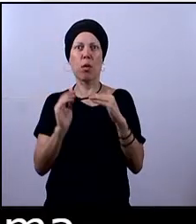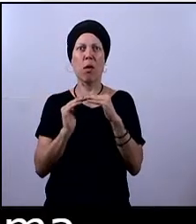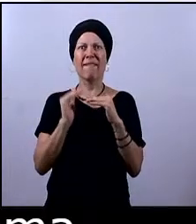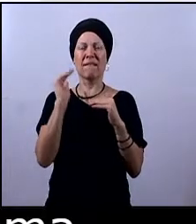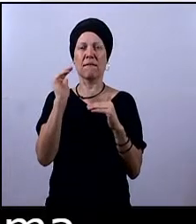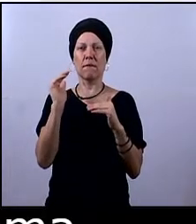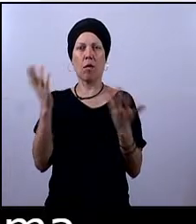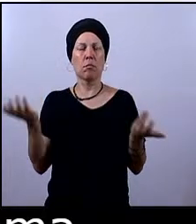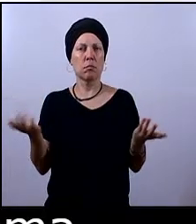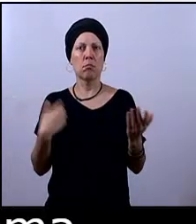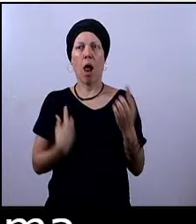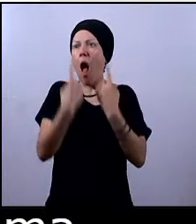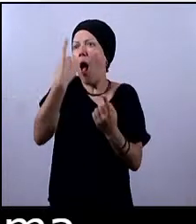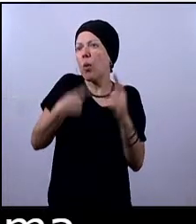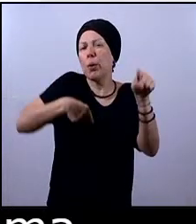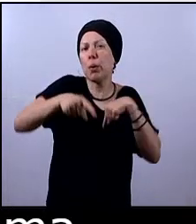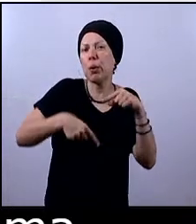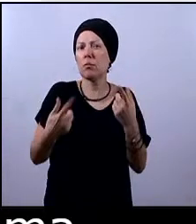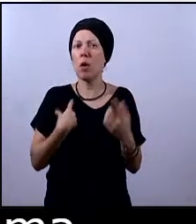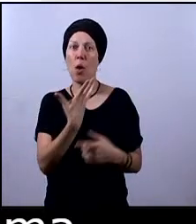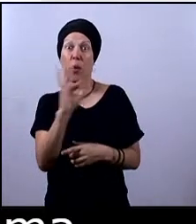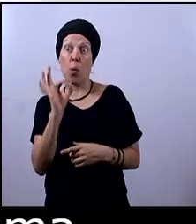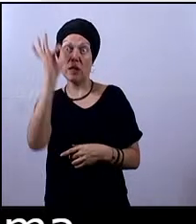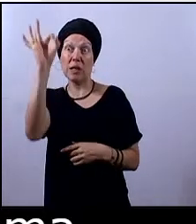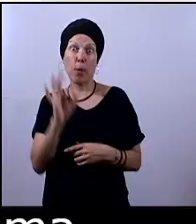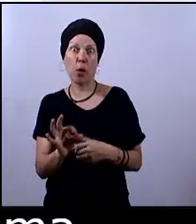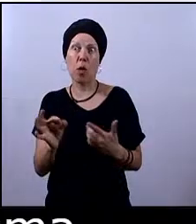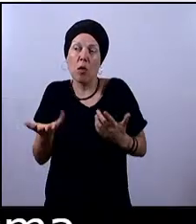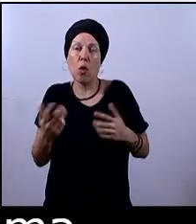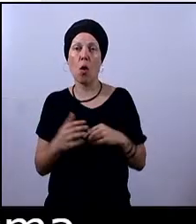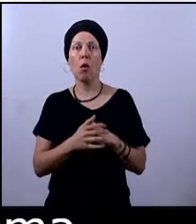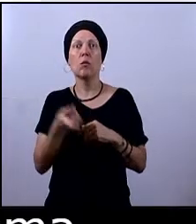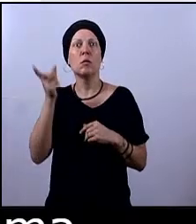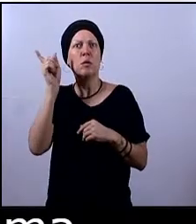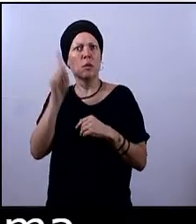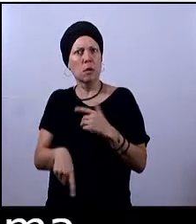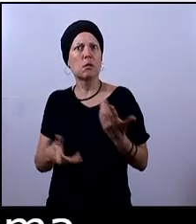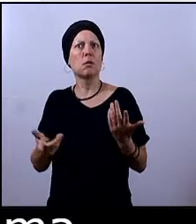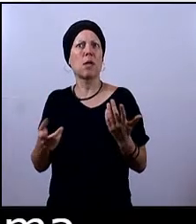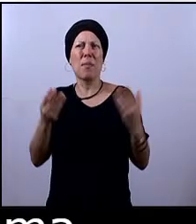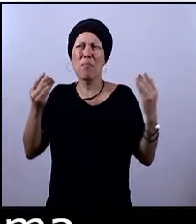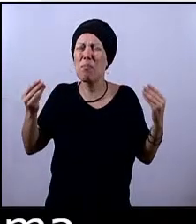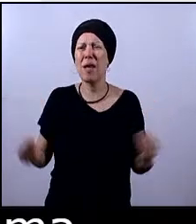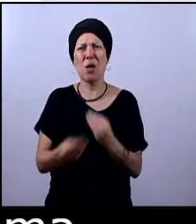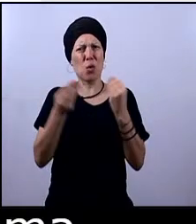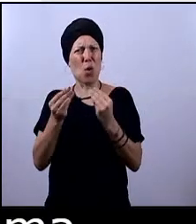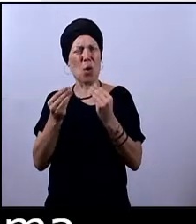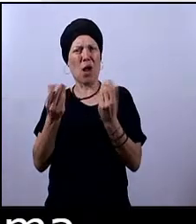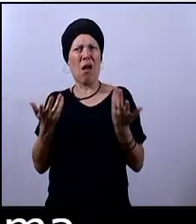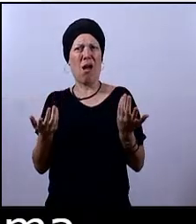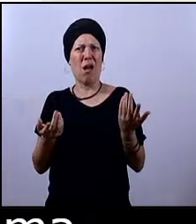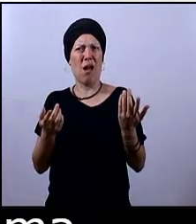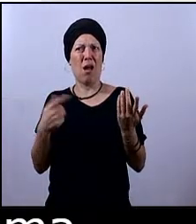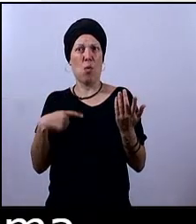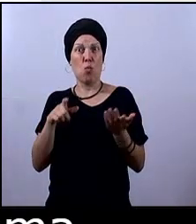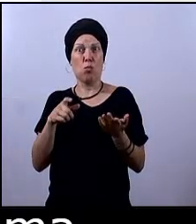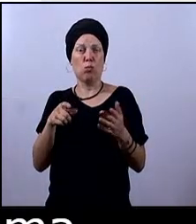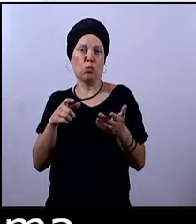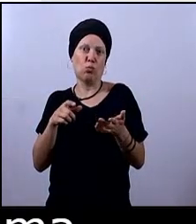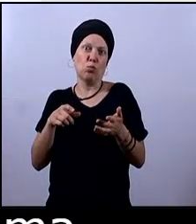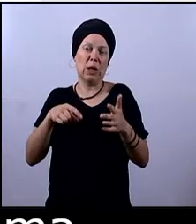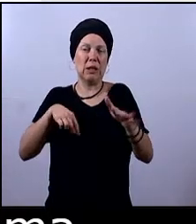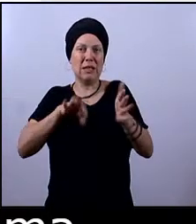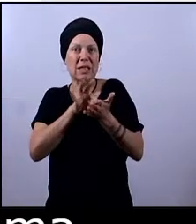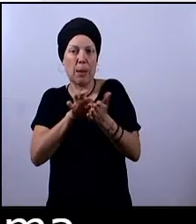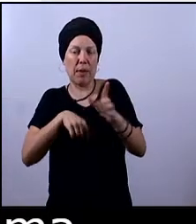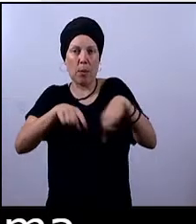para determinadas líneas un incremento de un 50% y el impacto en mejora, en incremento de esta prestación del servicio